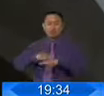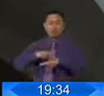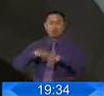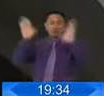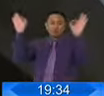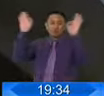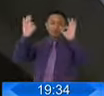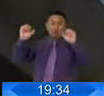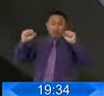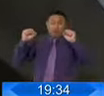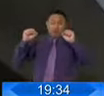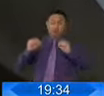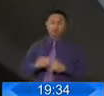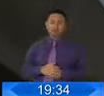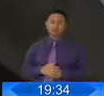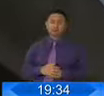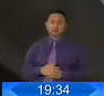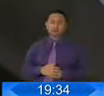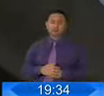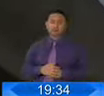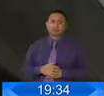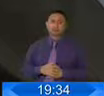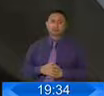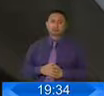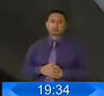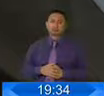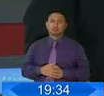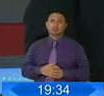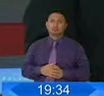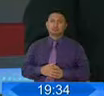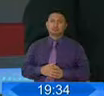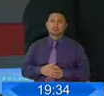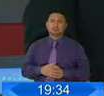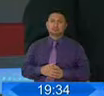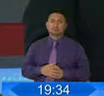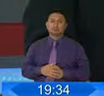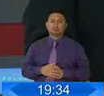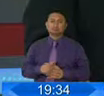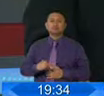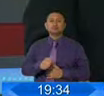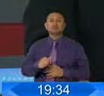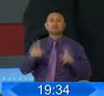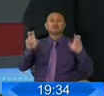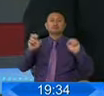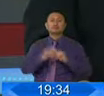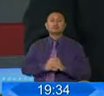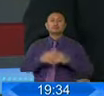Desde Manta, provincia de Manabí, informó Wendy Delgado. Por otro lado, en un